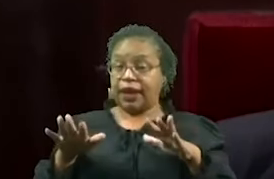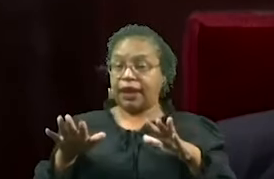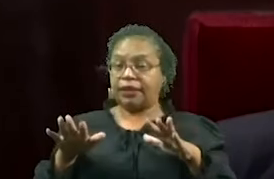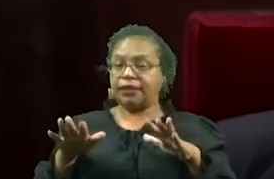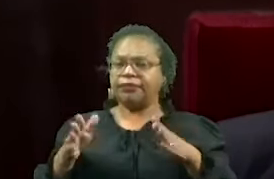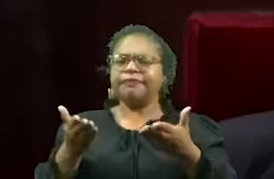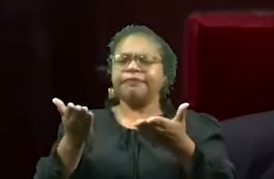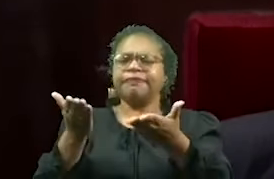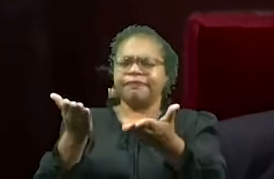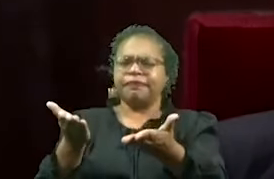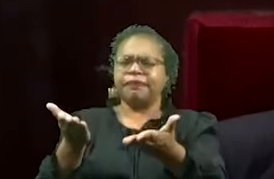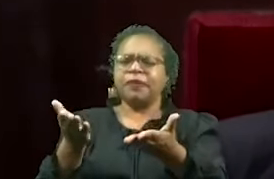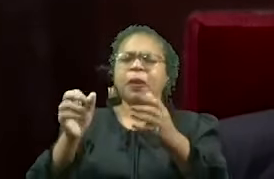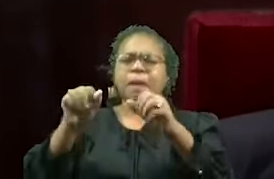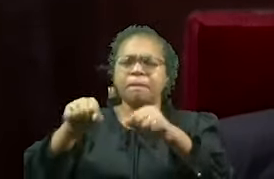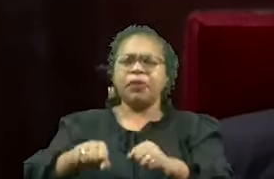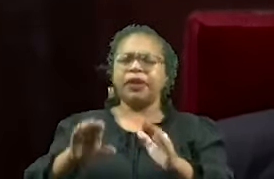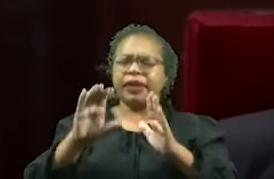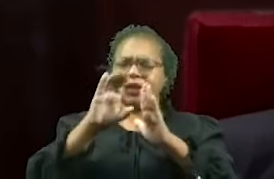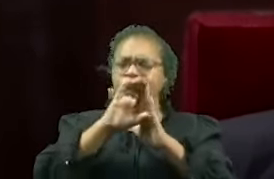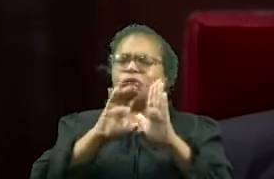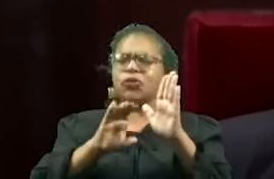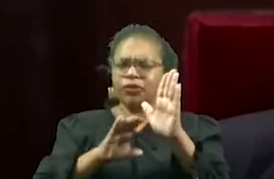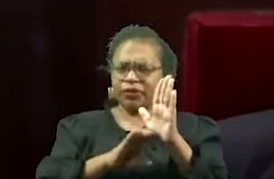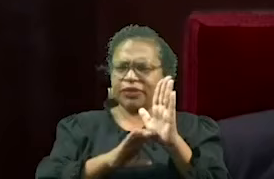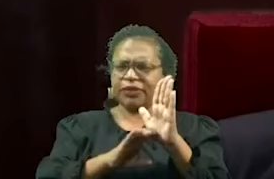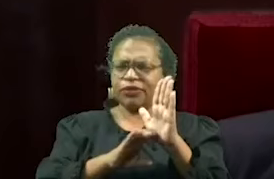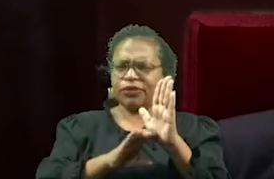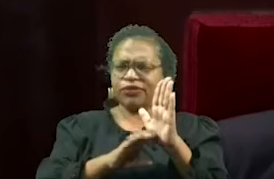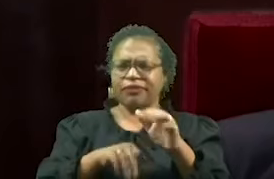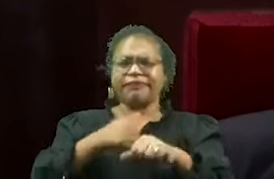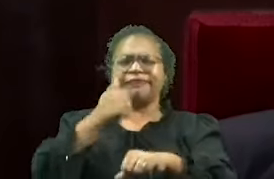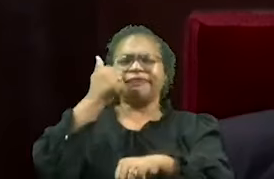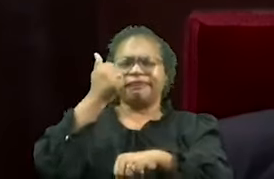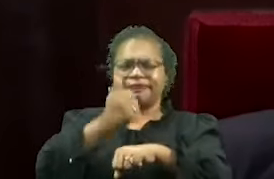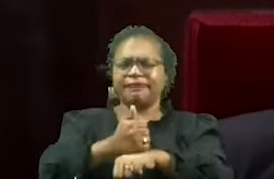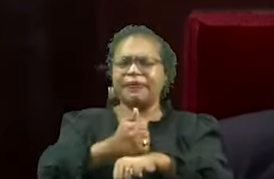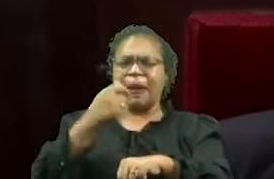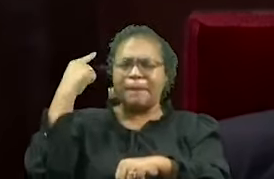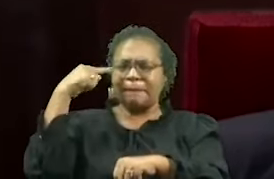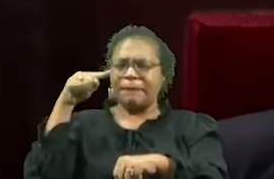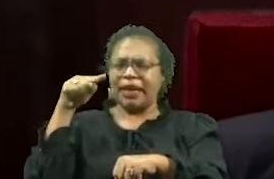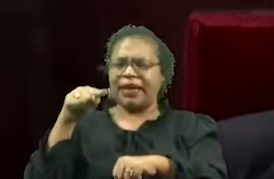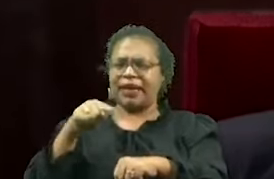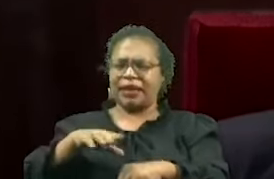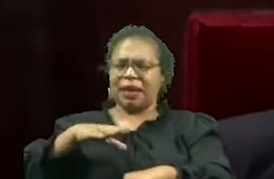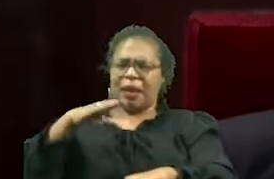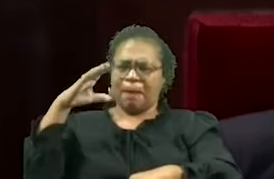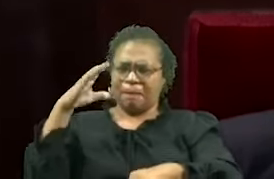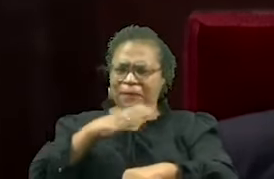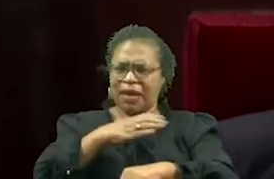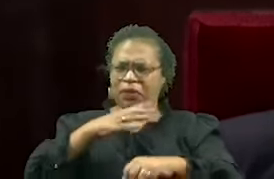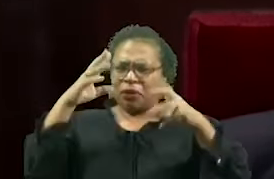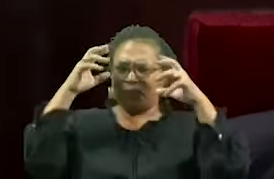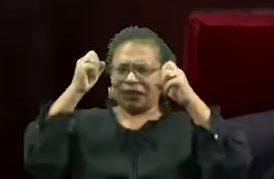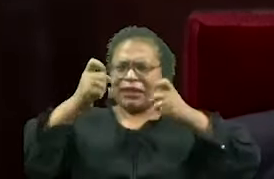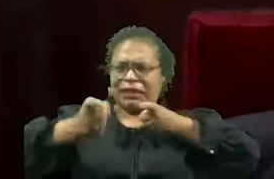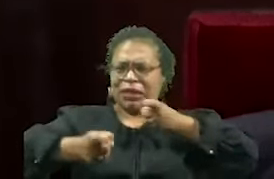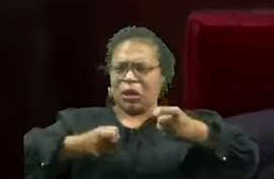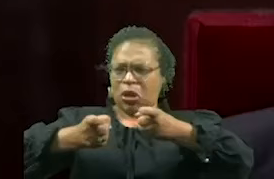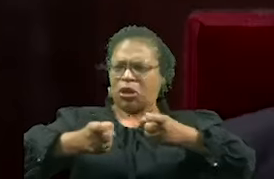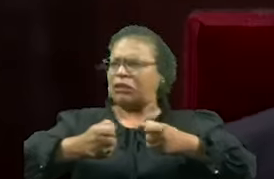dejarles un país donde el poder no se atesora sino que se comparte y se alterna donde los